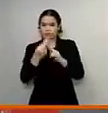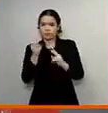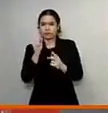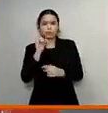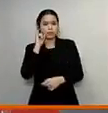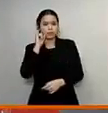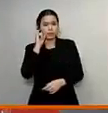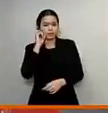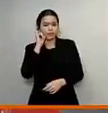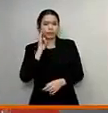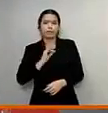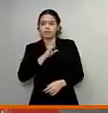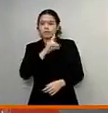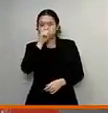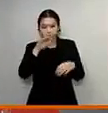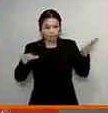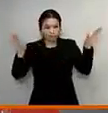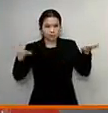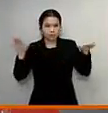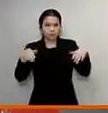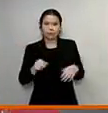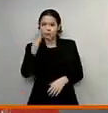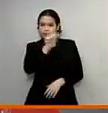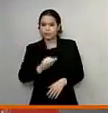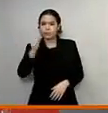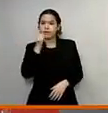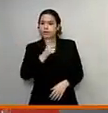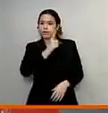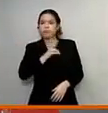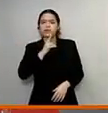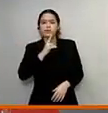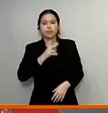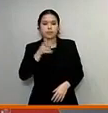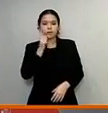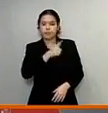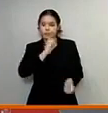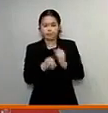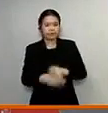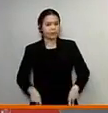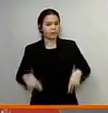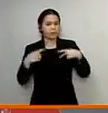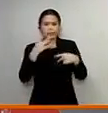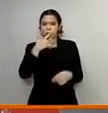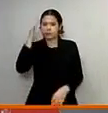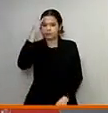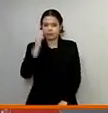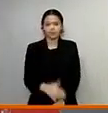de Instagram, Facebook y Twitter como @Loto Honduras. Loto te cambia la vida y tu suerte lo sabe.